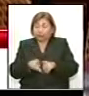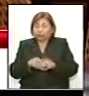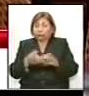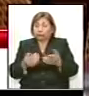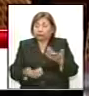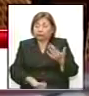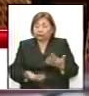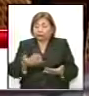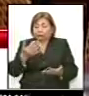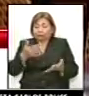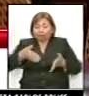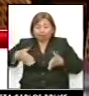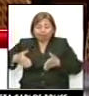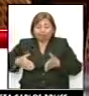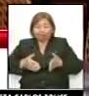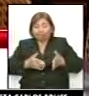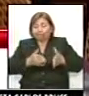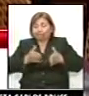quemar los pasos